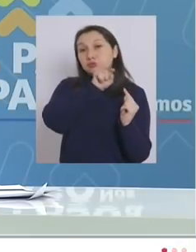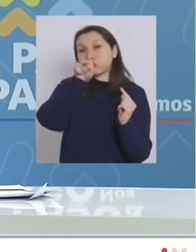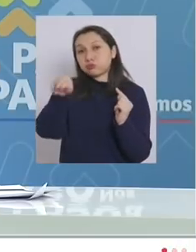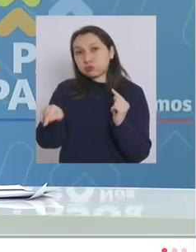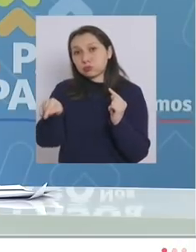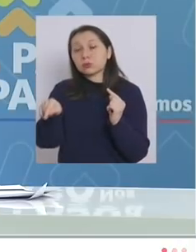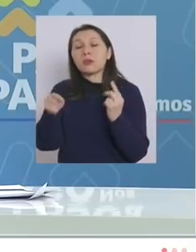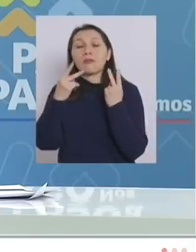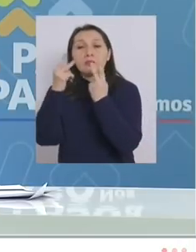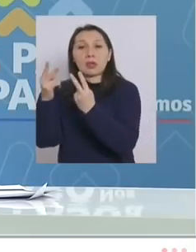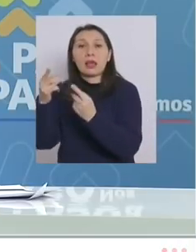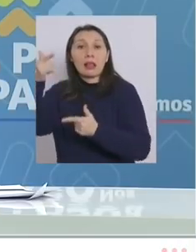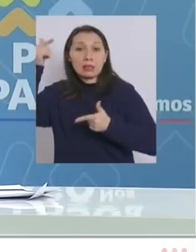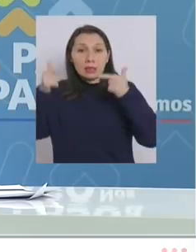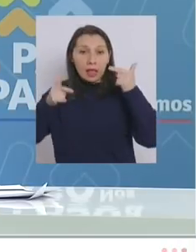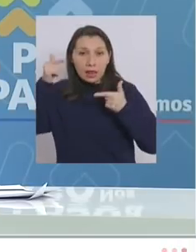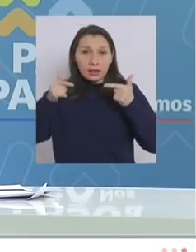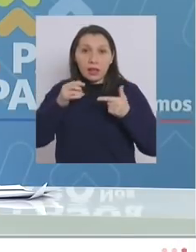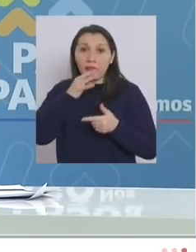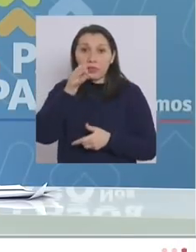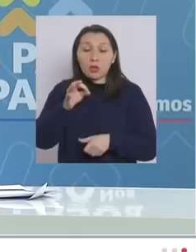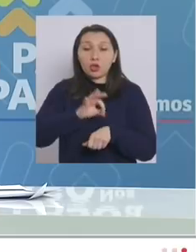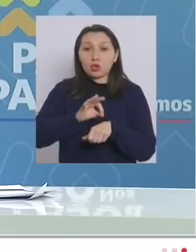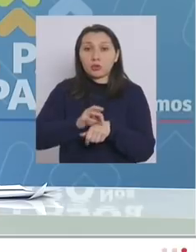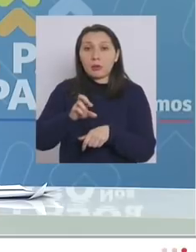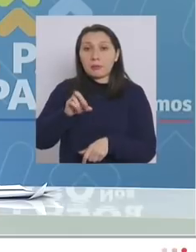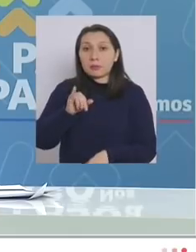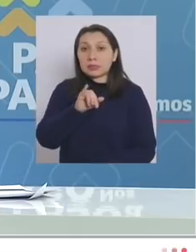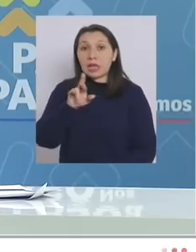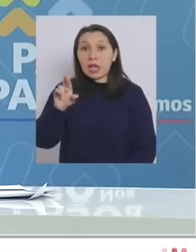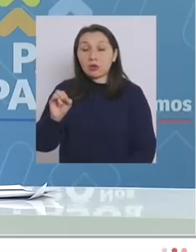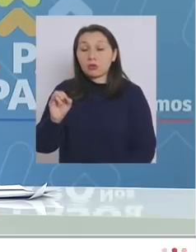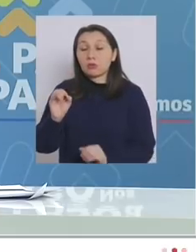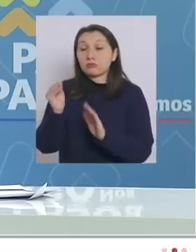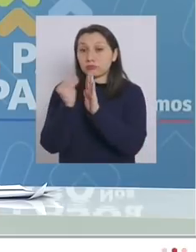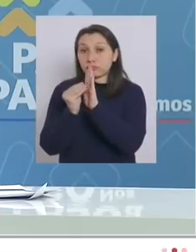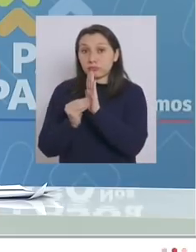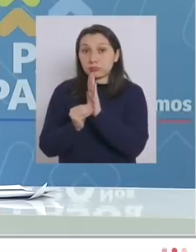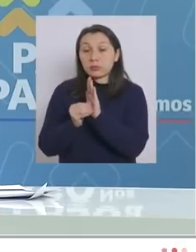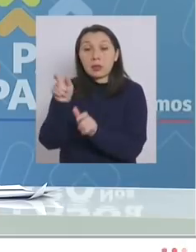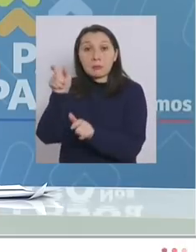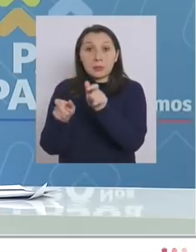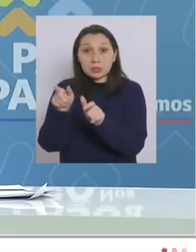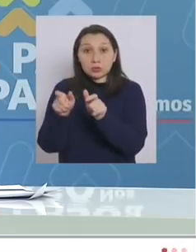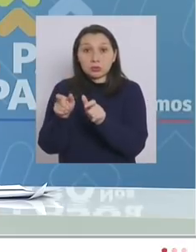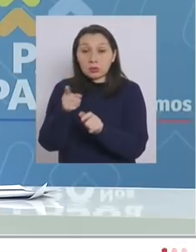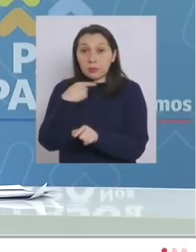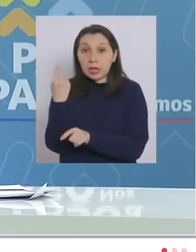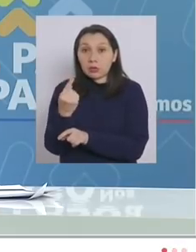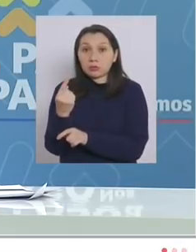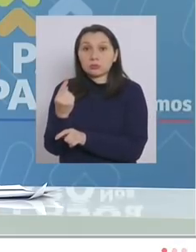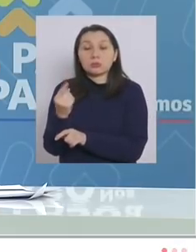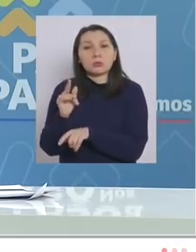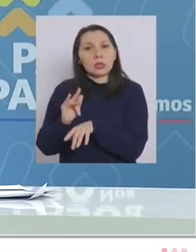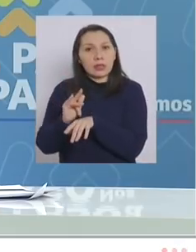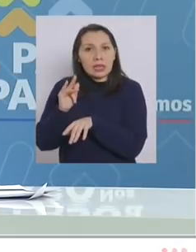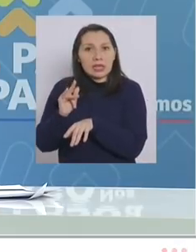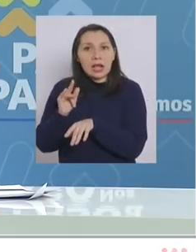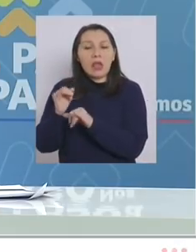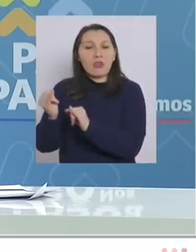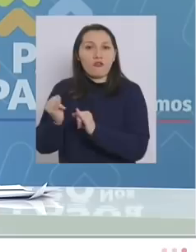Talca. Como ha dicho la doctora Pizarro, los datos de los pacientes para nosotros son datos